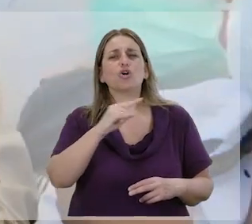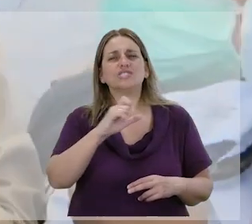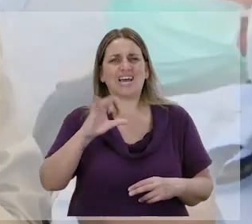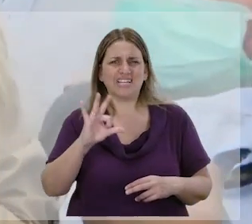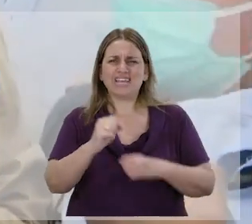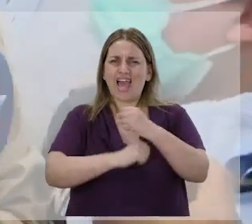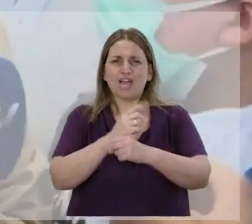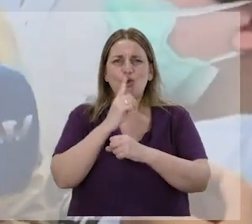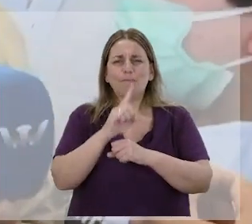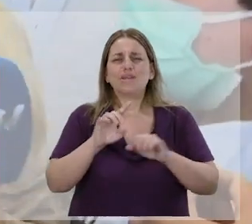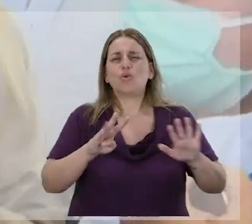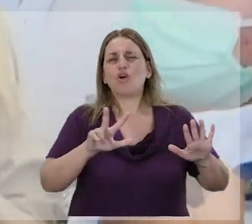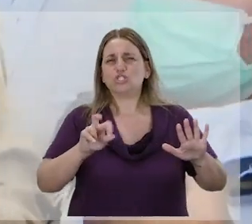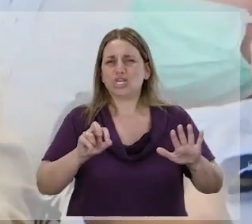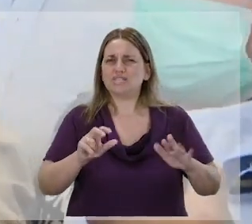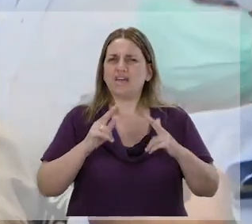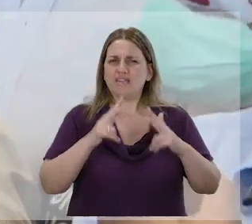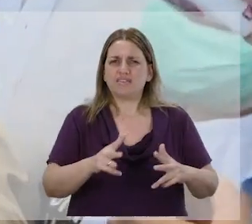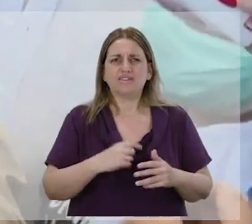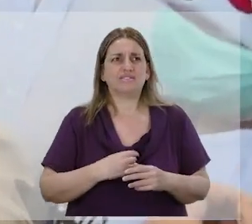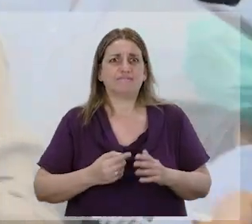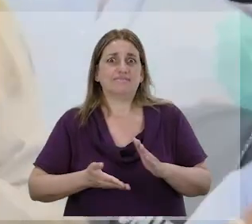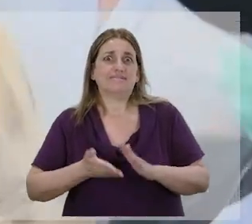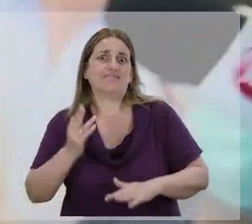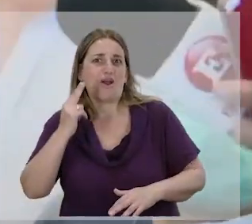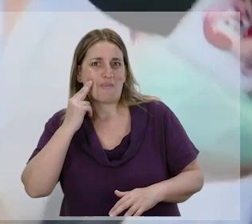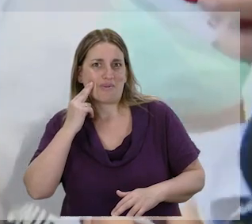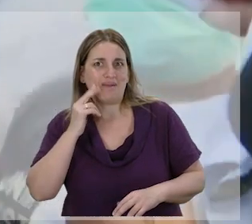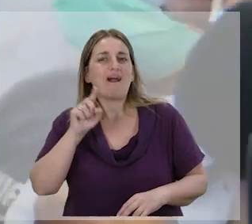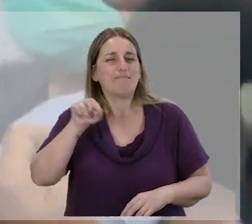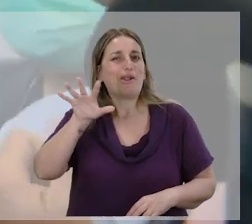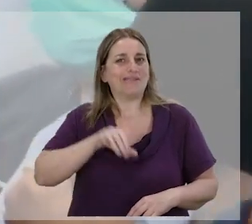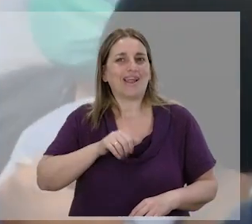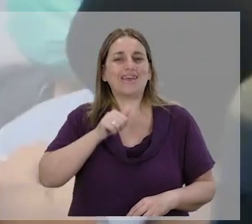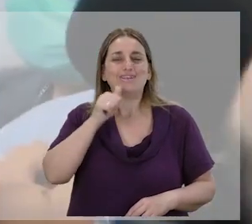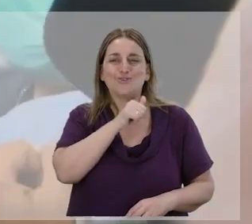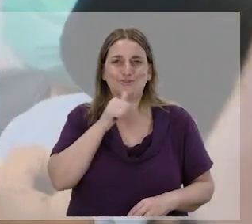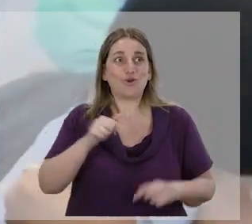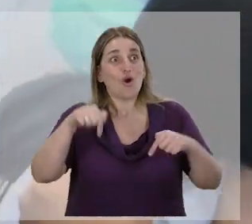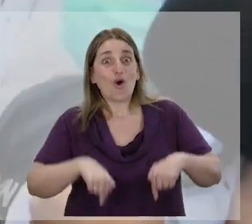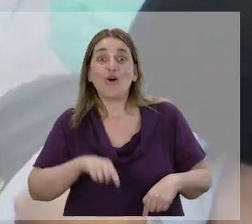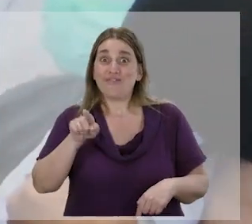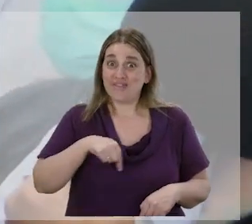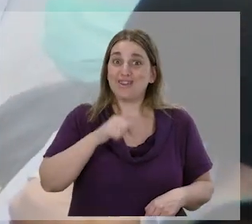Había un diputado en Canelones que se llamaba Barry González, estoy hablando de la década del 80, que se decía, Barry